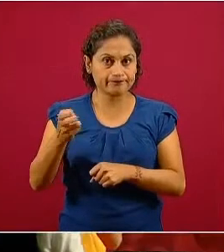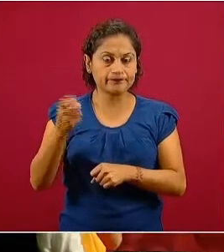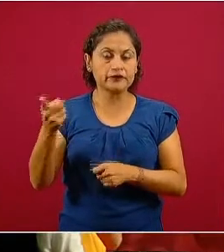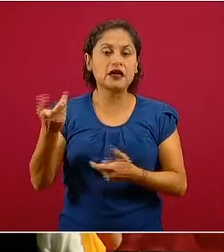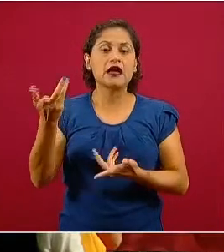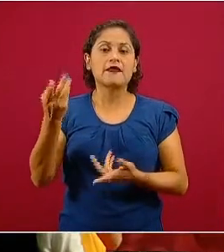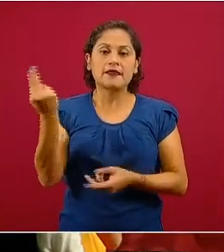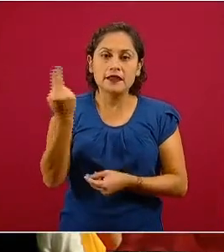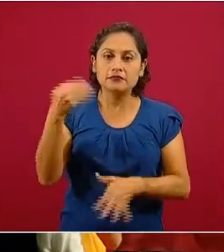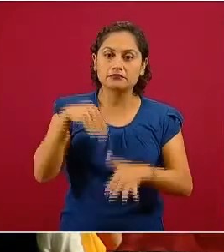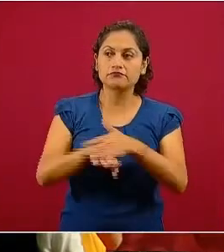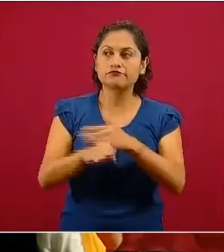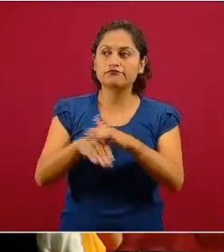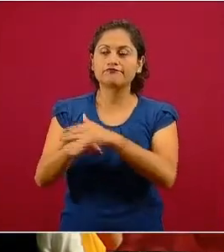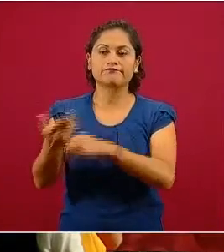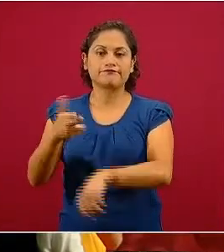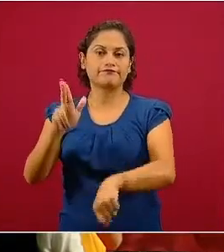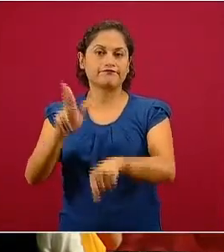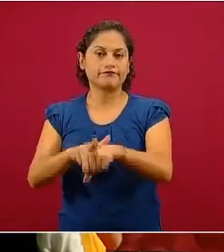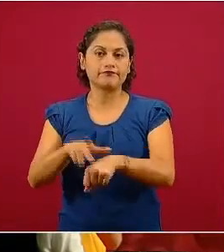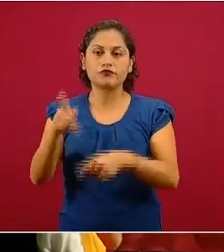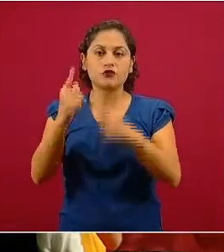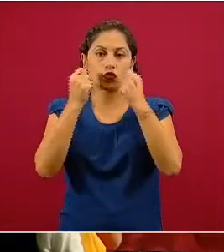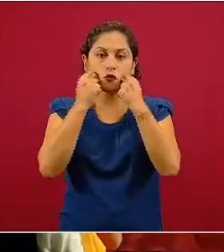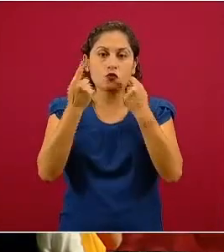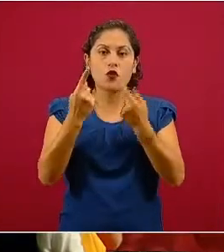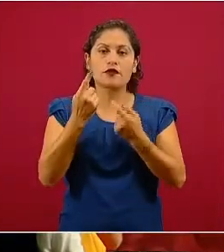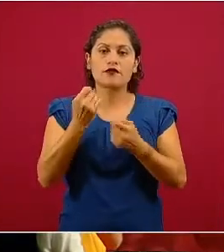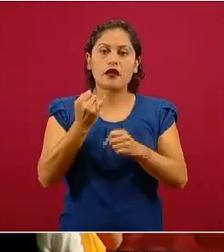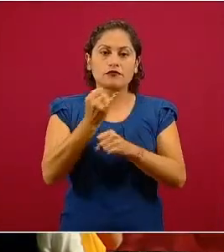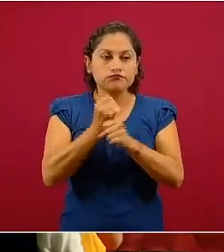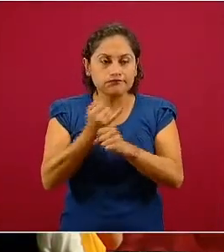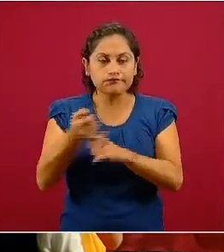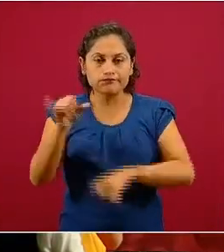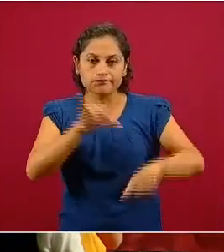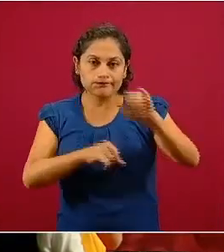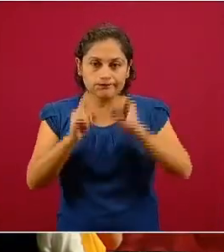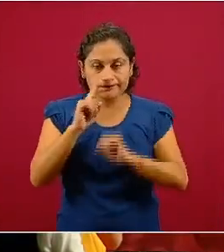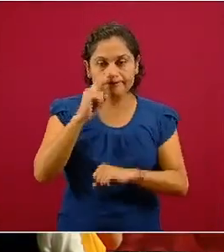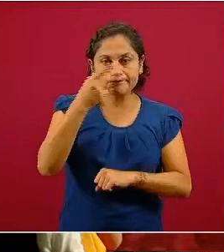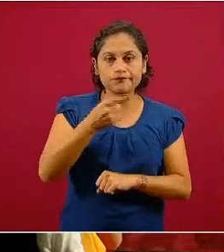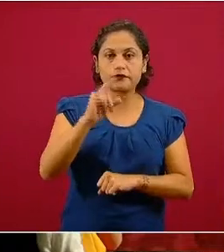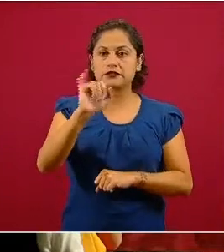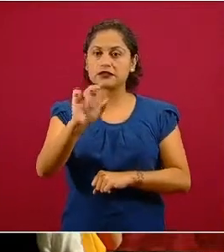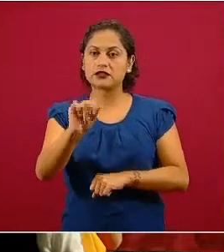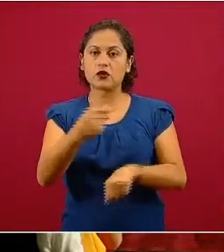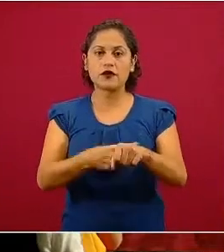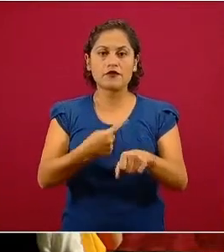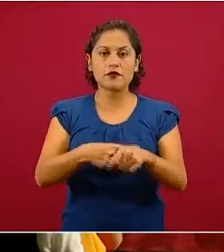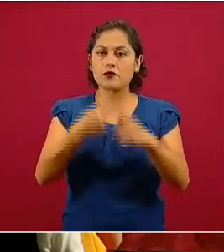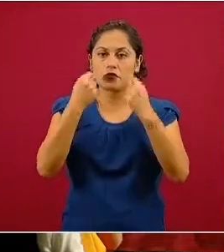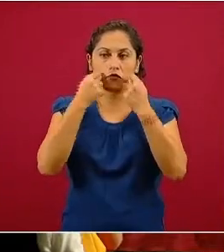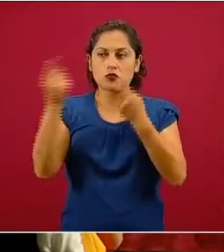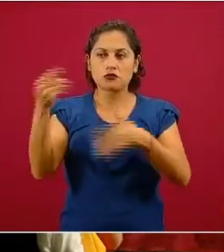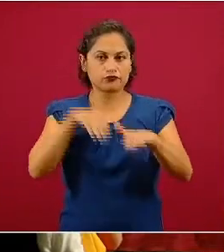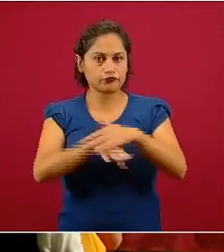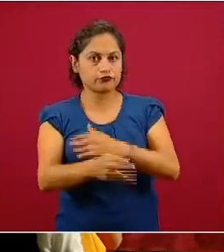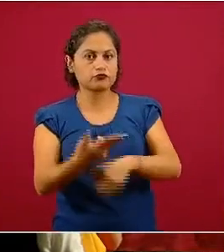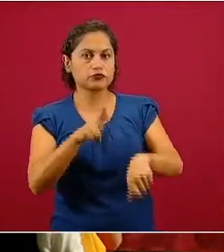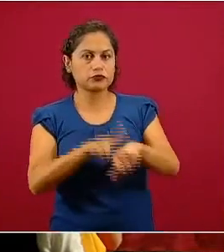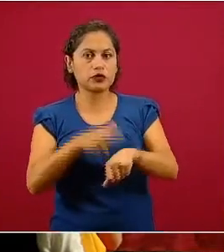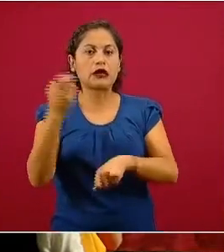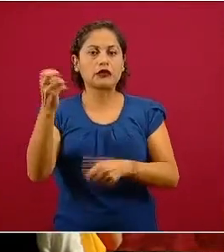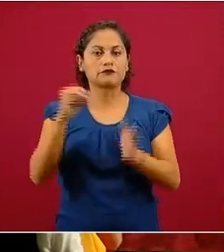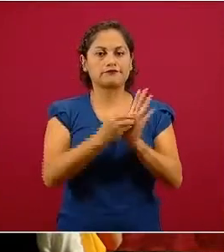de que su resultado haya salido positivo o negativo a COVID. Finalmente es una cama que se requiere y son insumos y es personal que